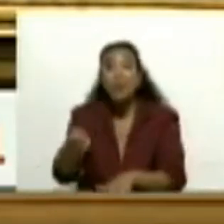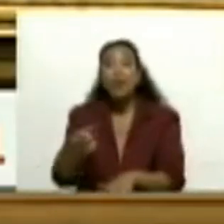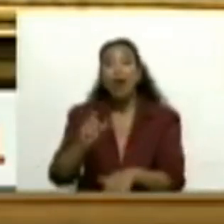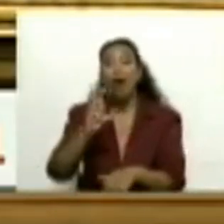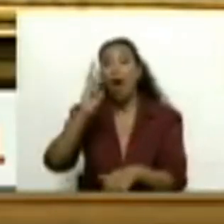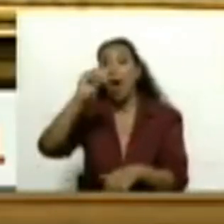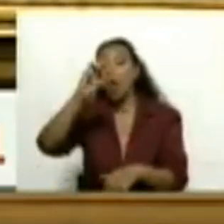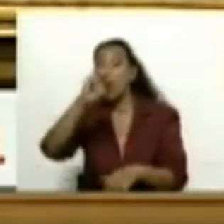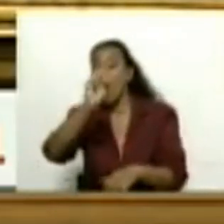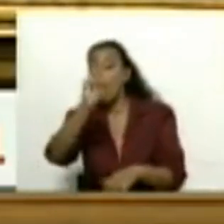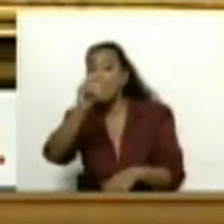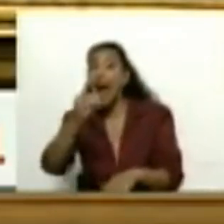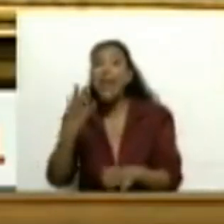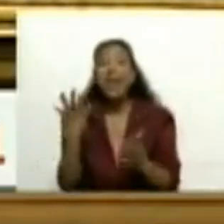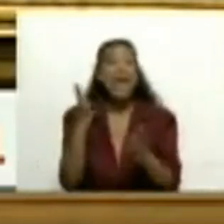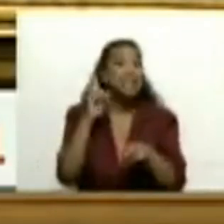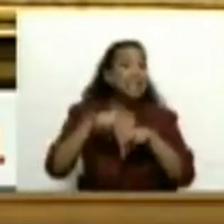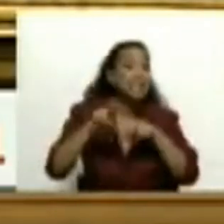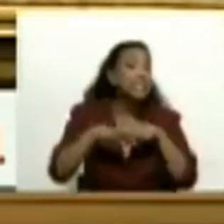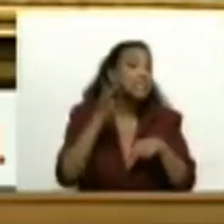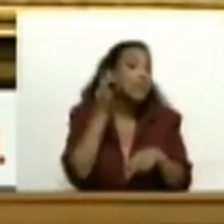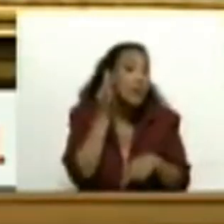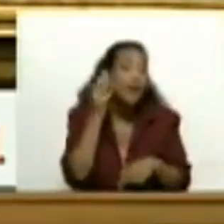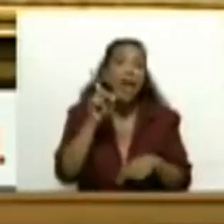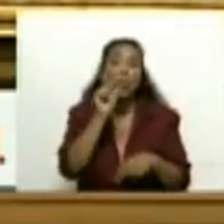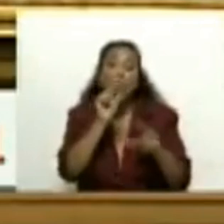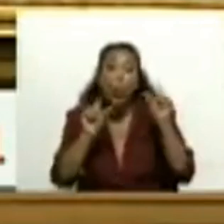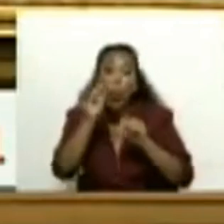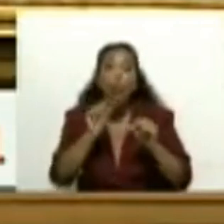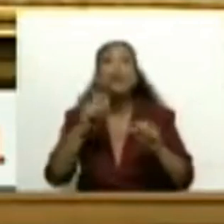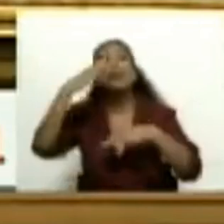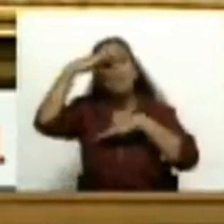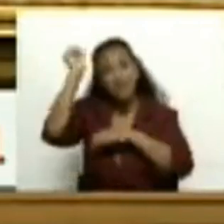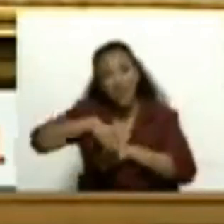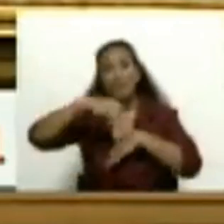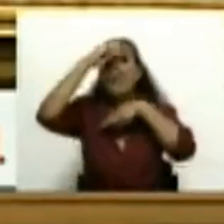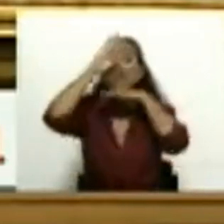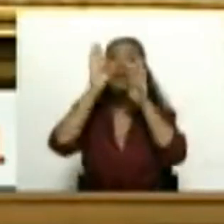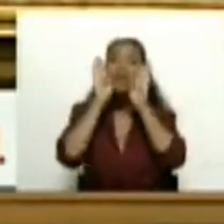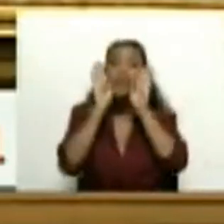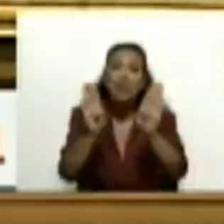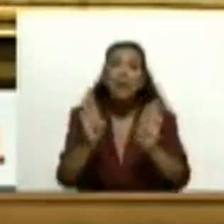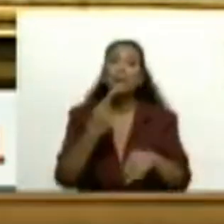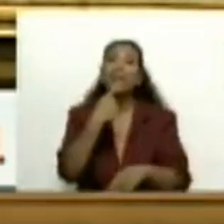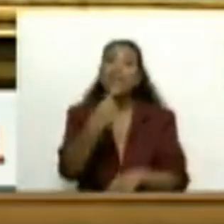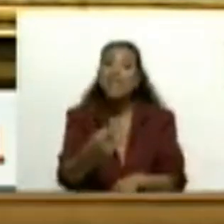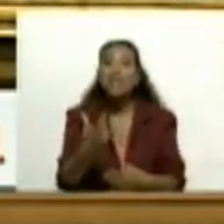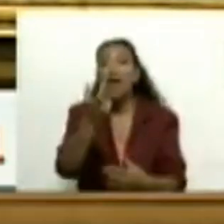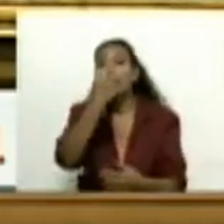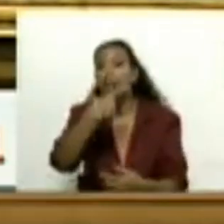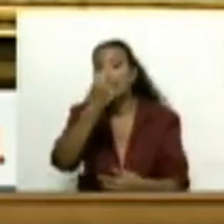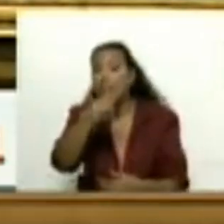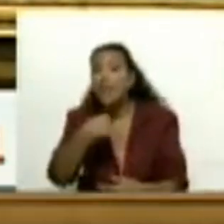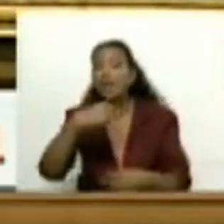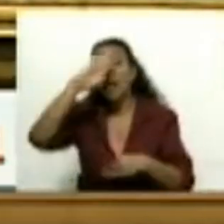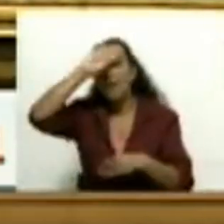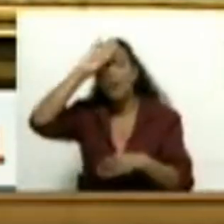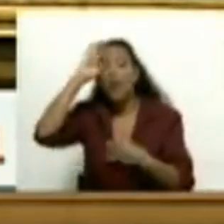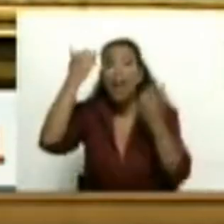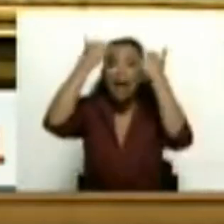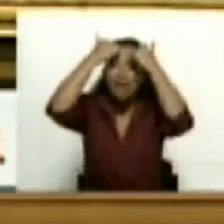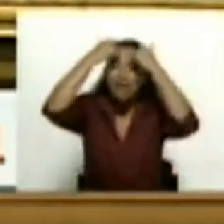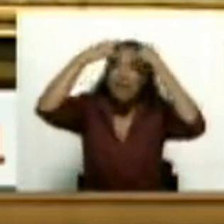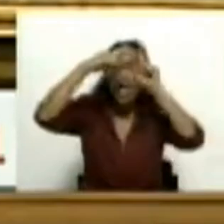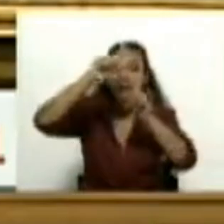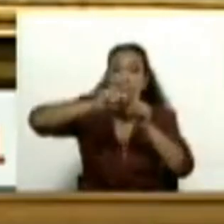Camacho, dice, la niña, en otro tuit, la niña sí fue atendida, le dieron su tratamiento, le bajaron